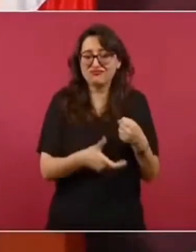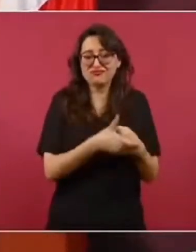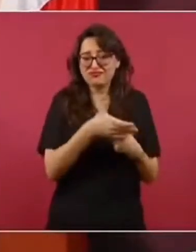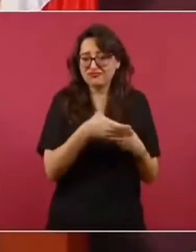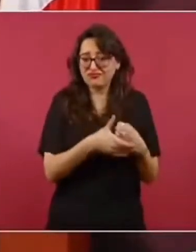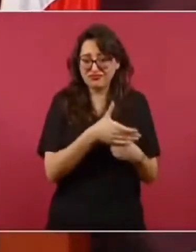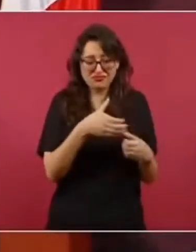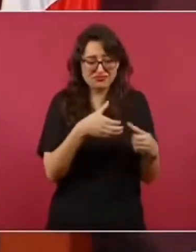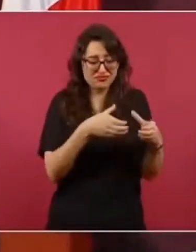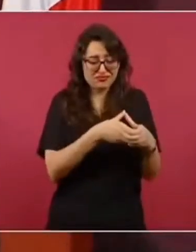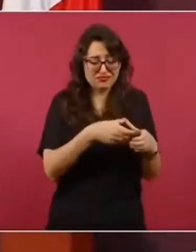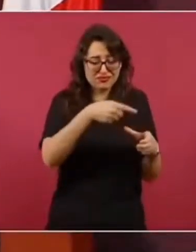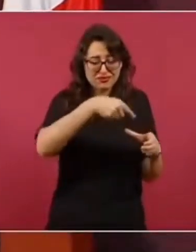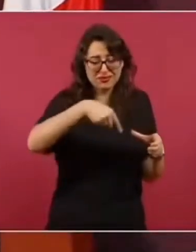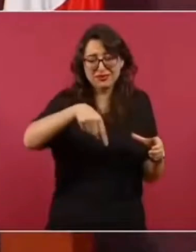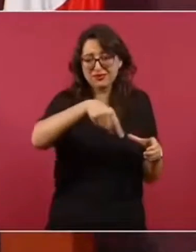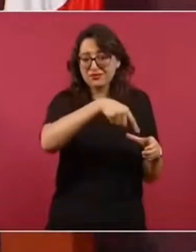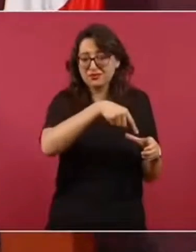de Estado